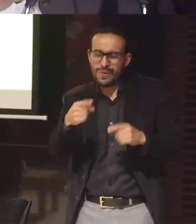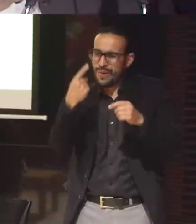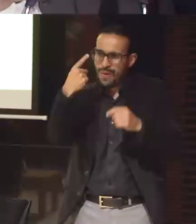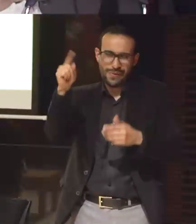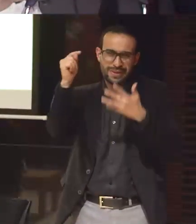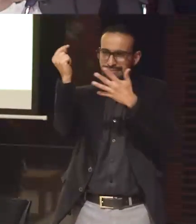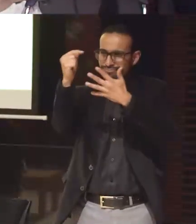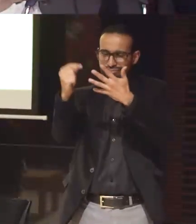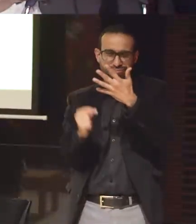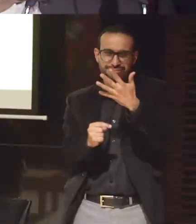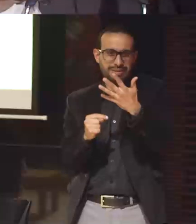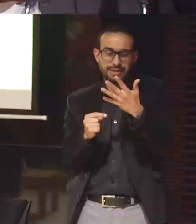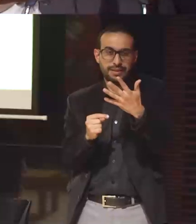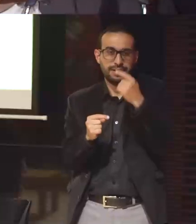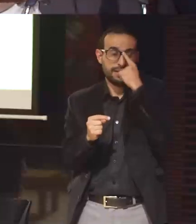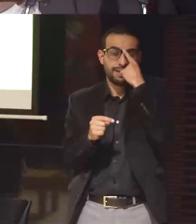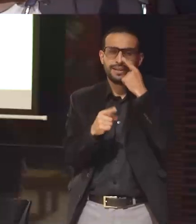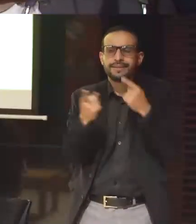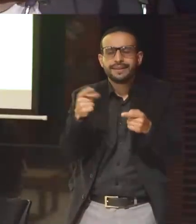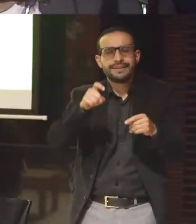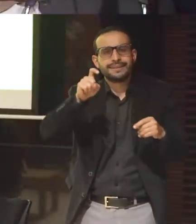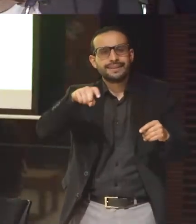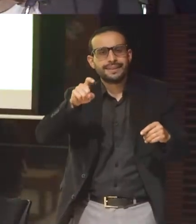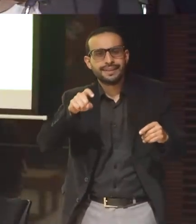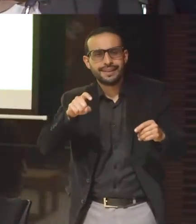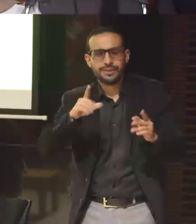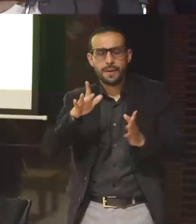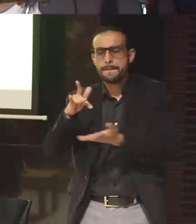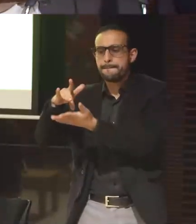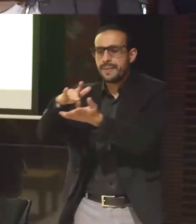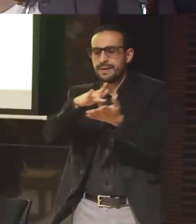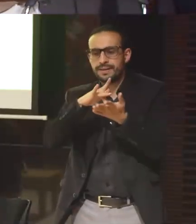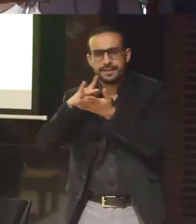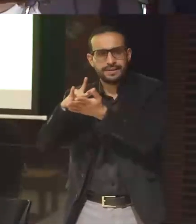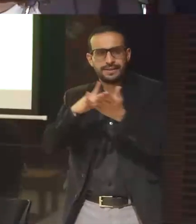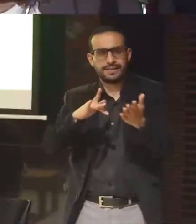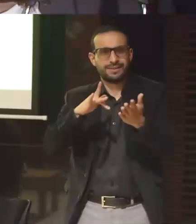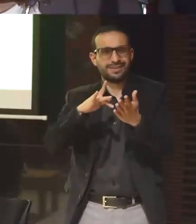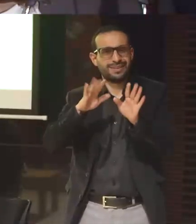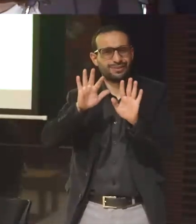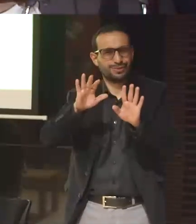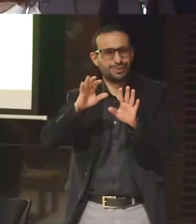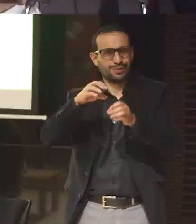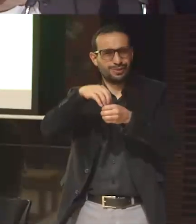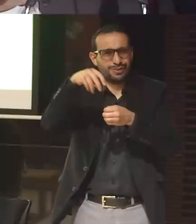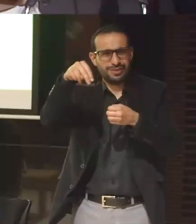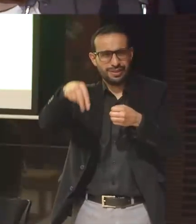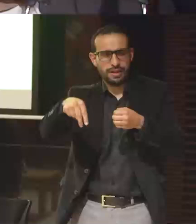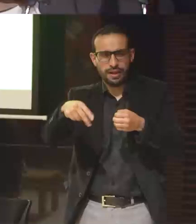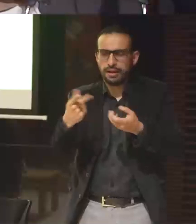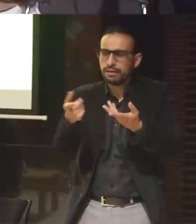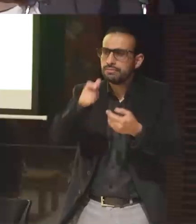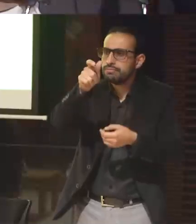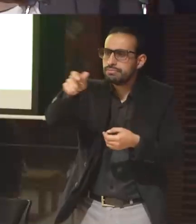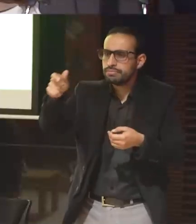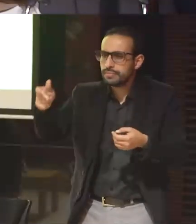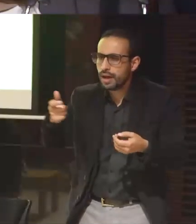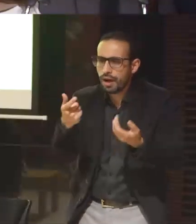de participación ciudadana que realmente muestren los valores y las prioridades de la comunidad son las que generan